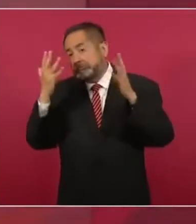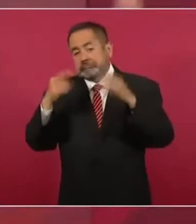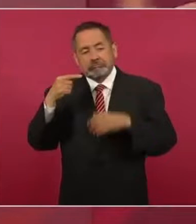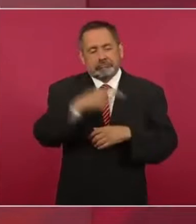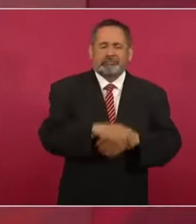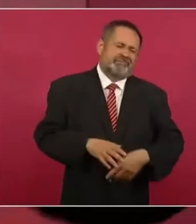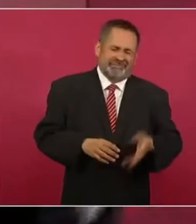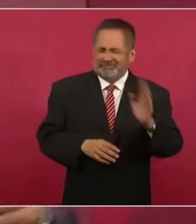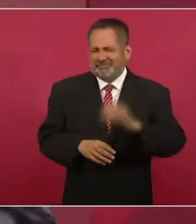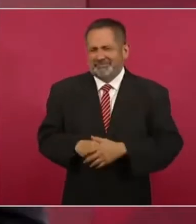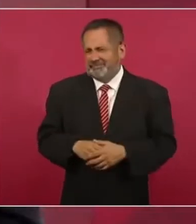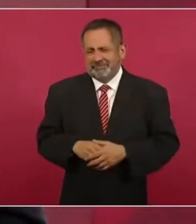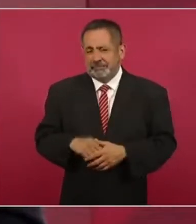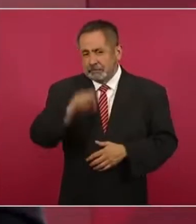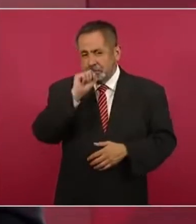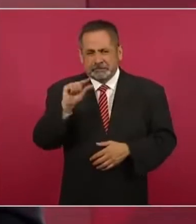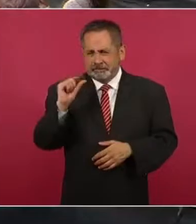Eso hasta hace poco.